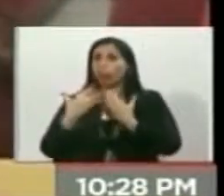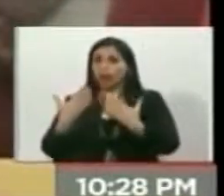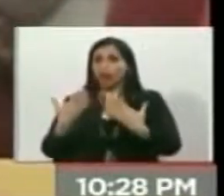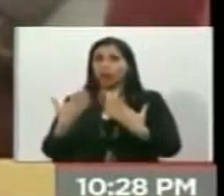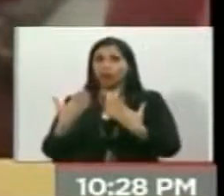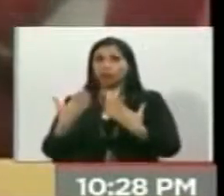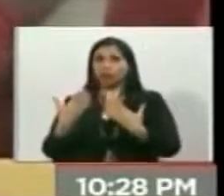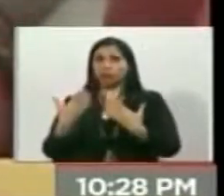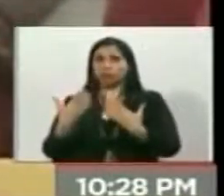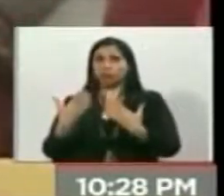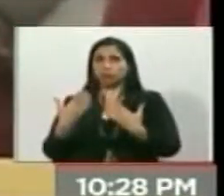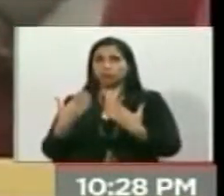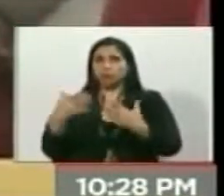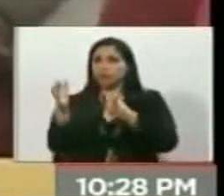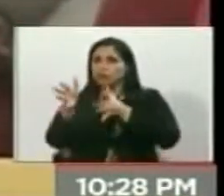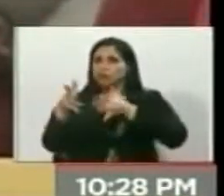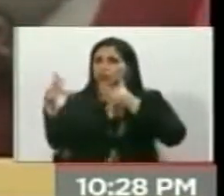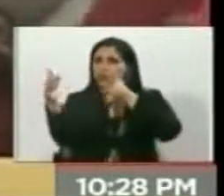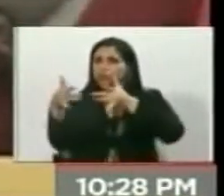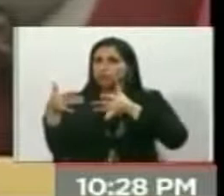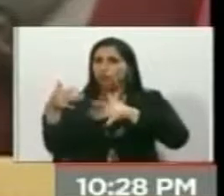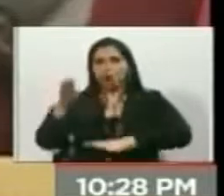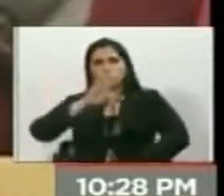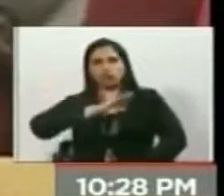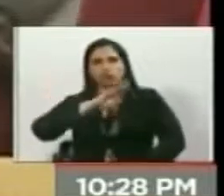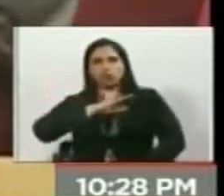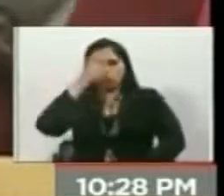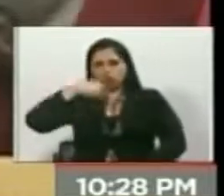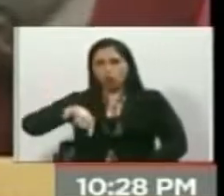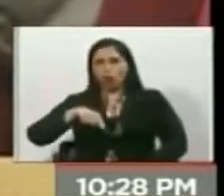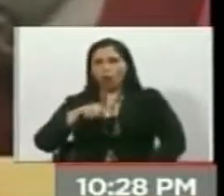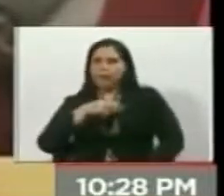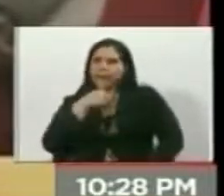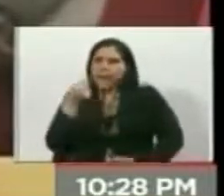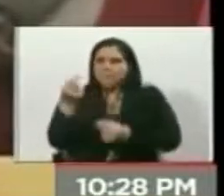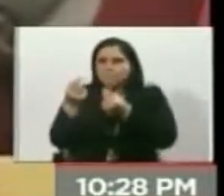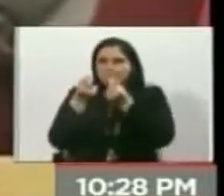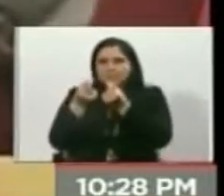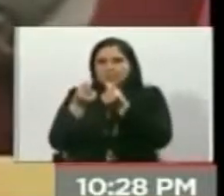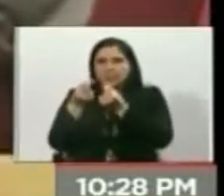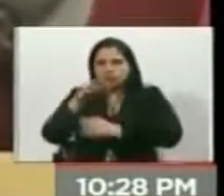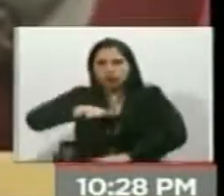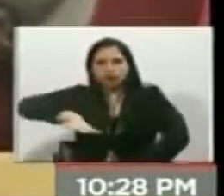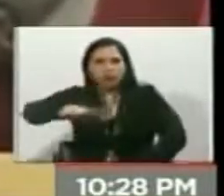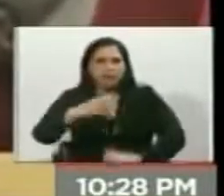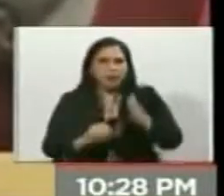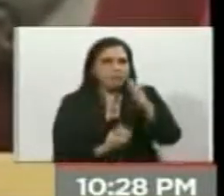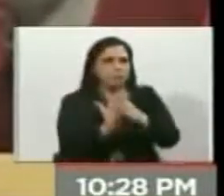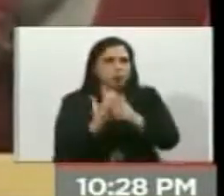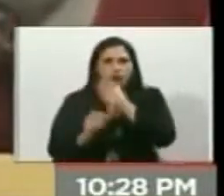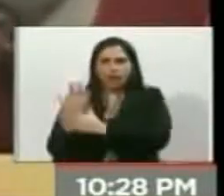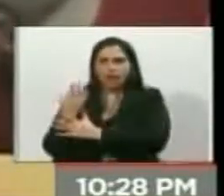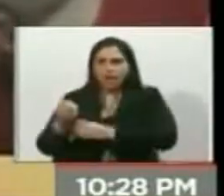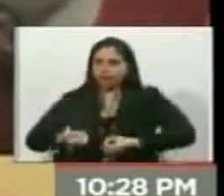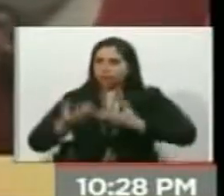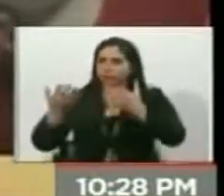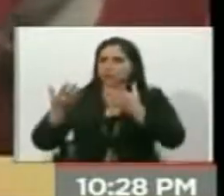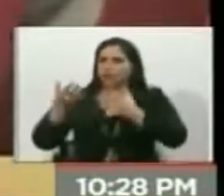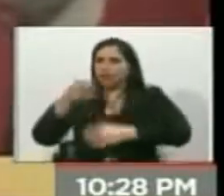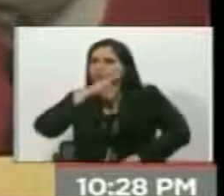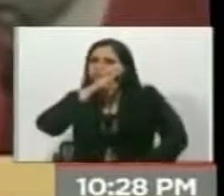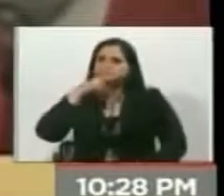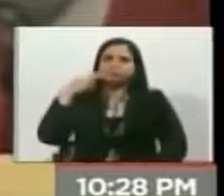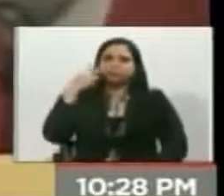de Florentino. Yo soy como el espinito que en la sabana florea, le doy aroma al que